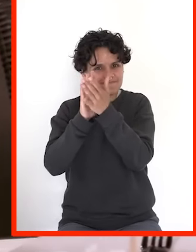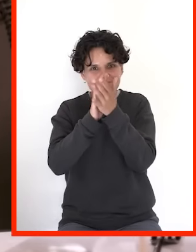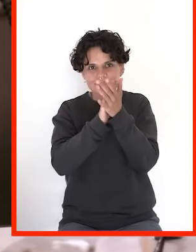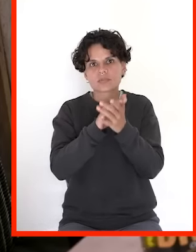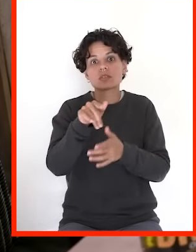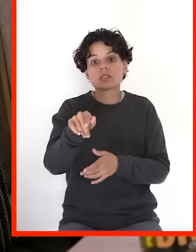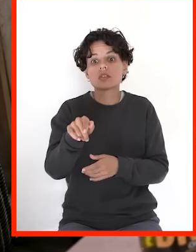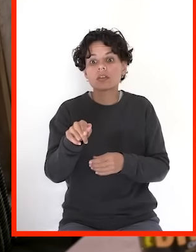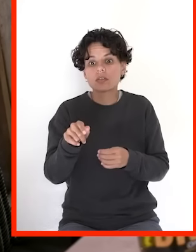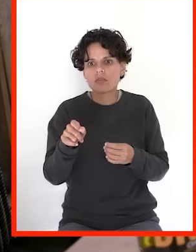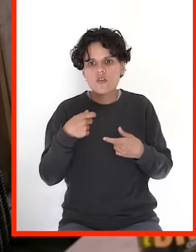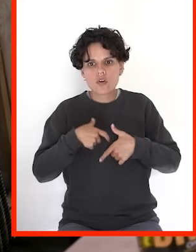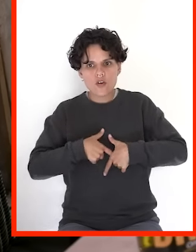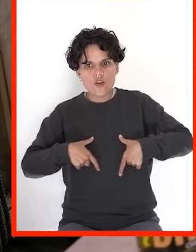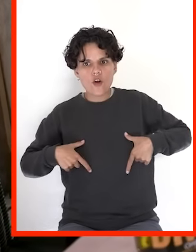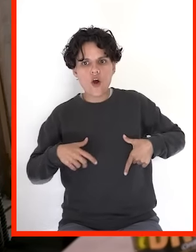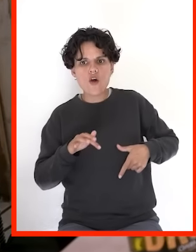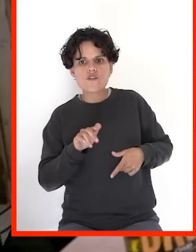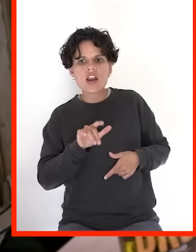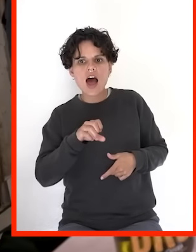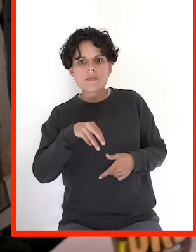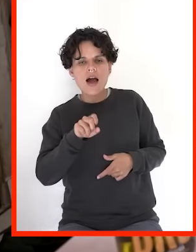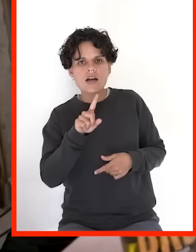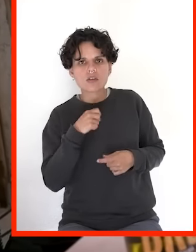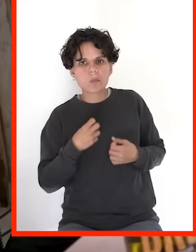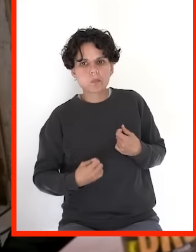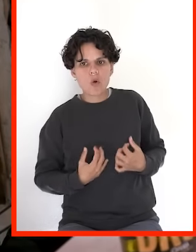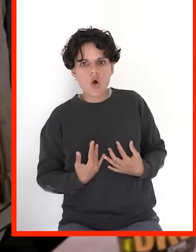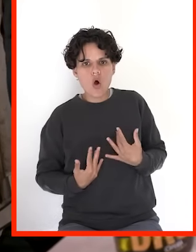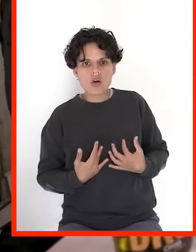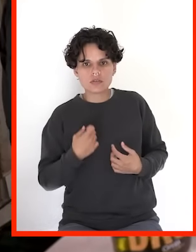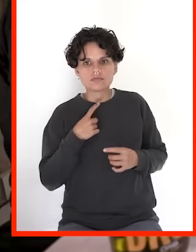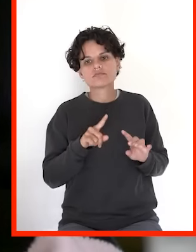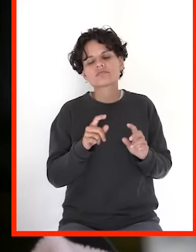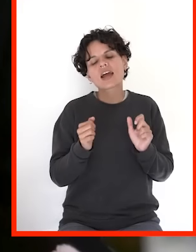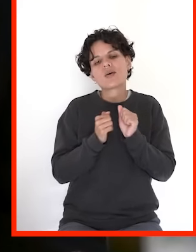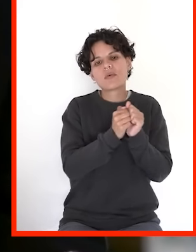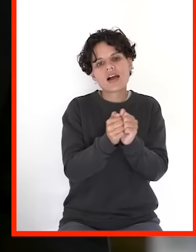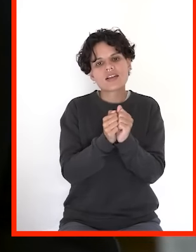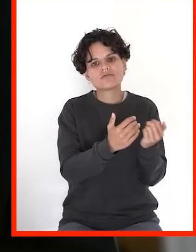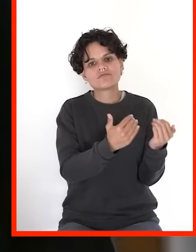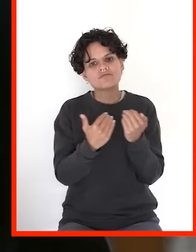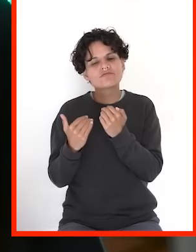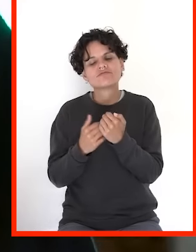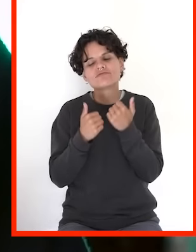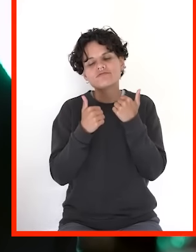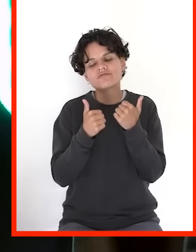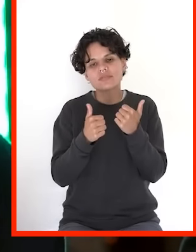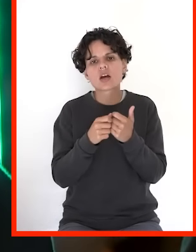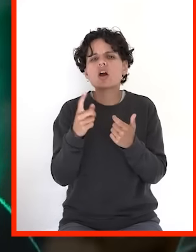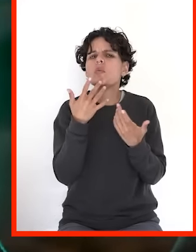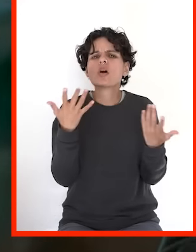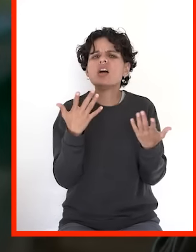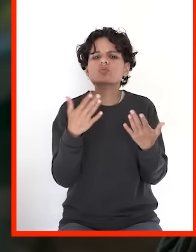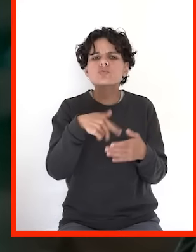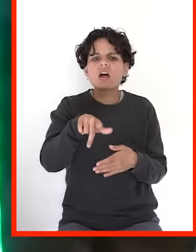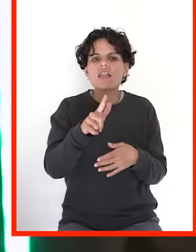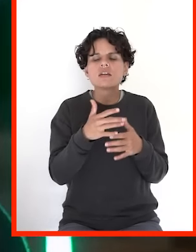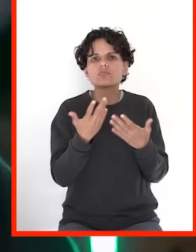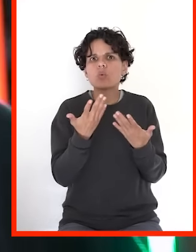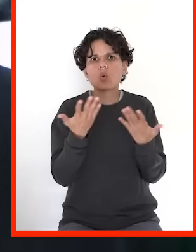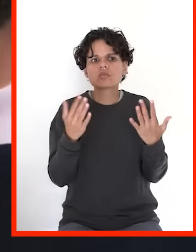Flamas, ¿ah? Flamas, ahí está. Acompañado por los chiquillos, todo. ¿Cómo esto de ser tan solidario, Pancho? ¿Cómo esto